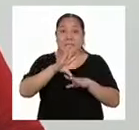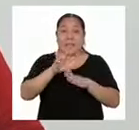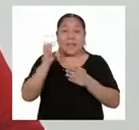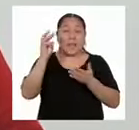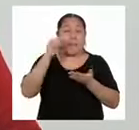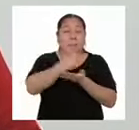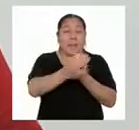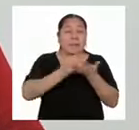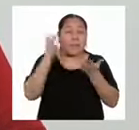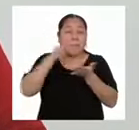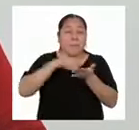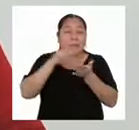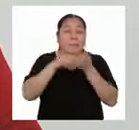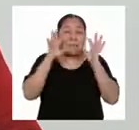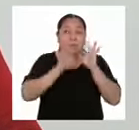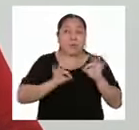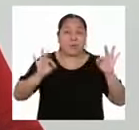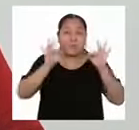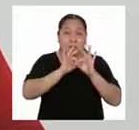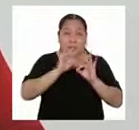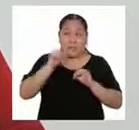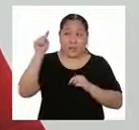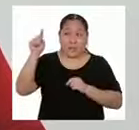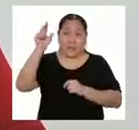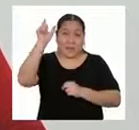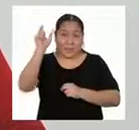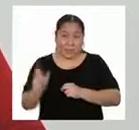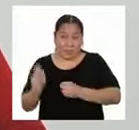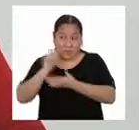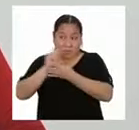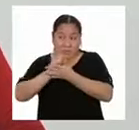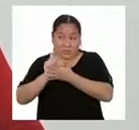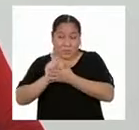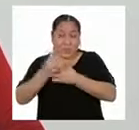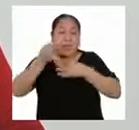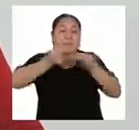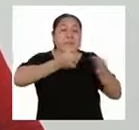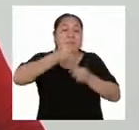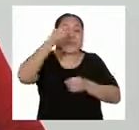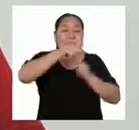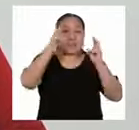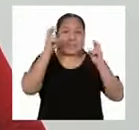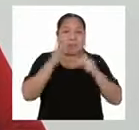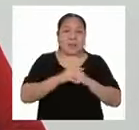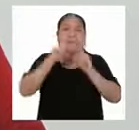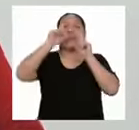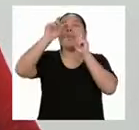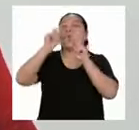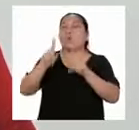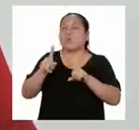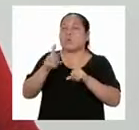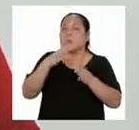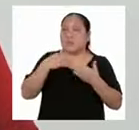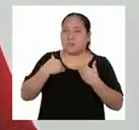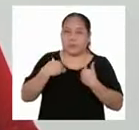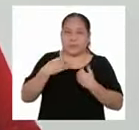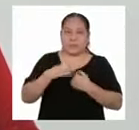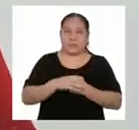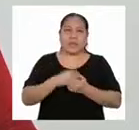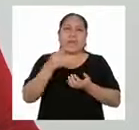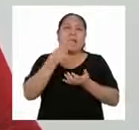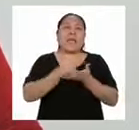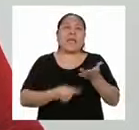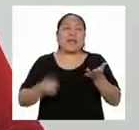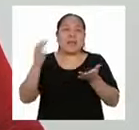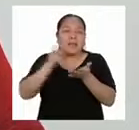escritor presenta para explicar el tema. La pregunta que realizaremos será, ¿qué es lo